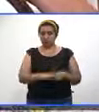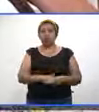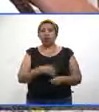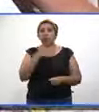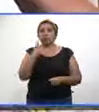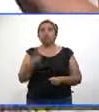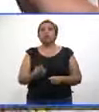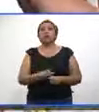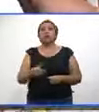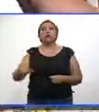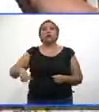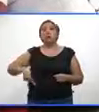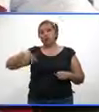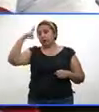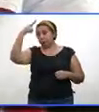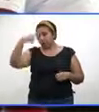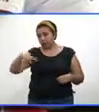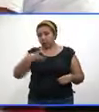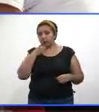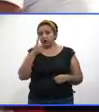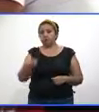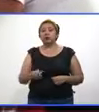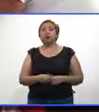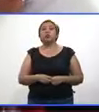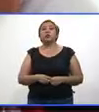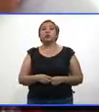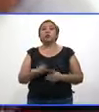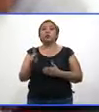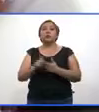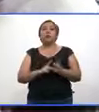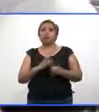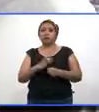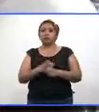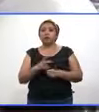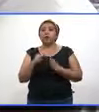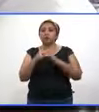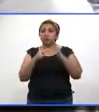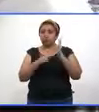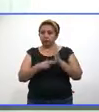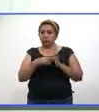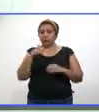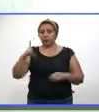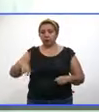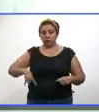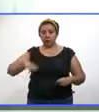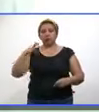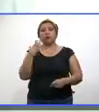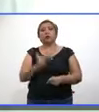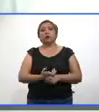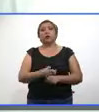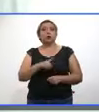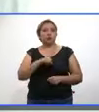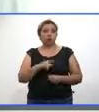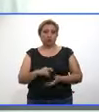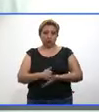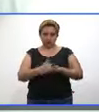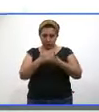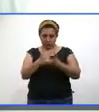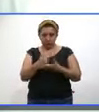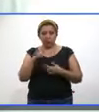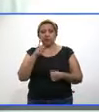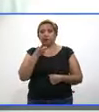de las plataformas del gobierno federal, que tiene a su cargo su planificación y los protocolos, y el gobierno estatal solo apoya con las